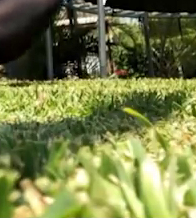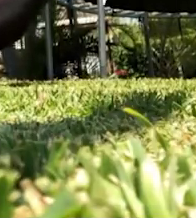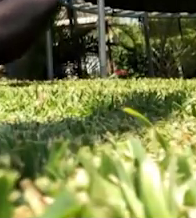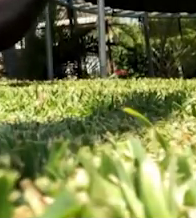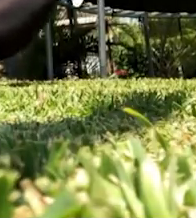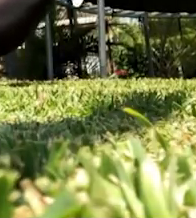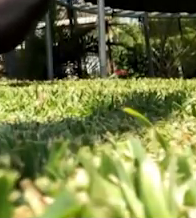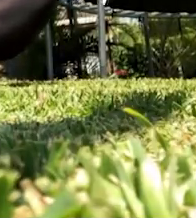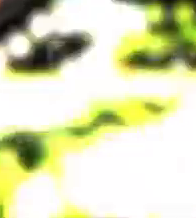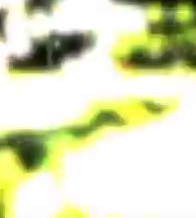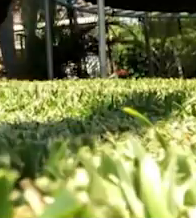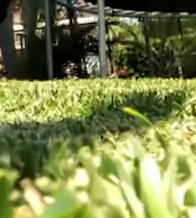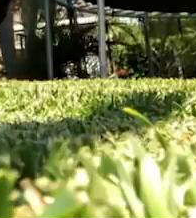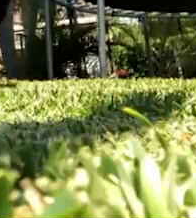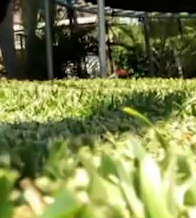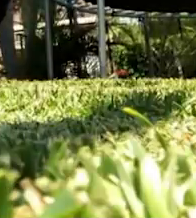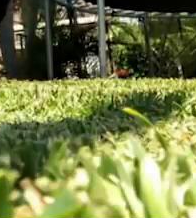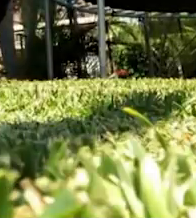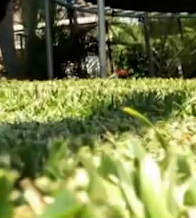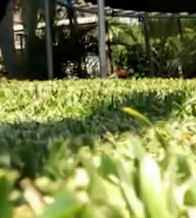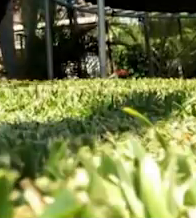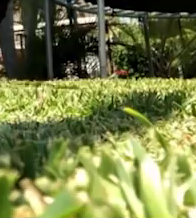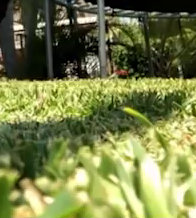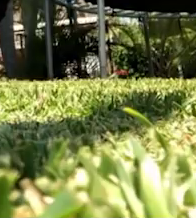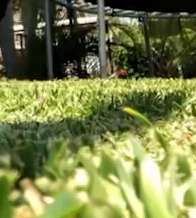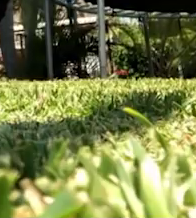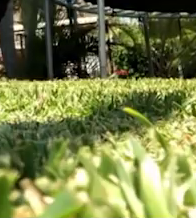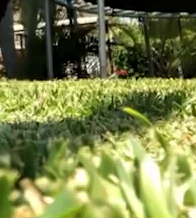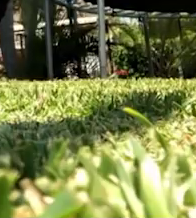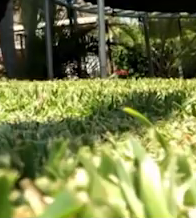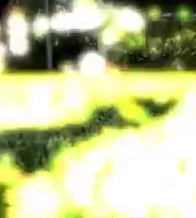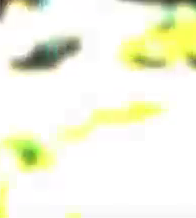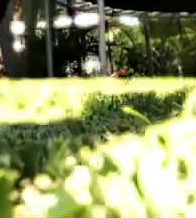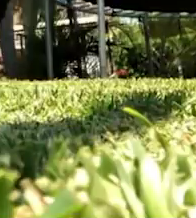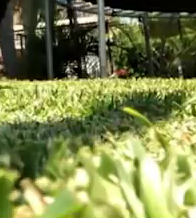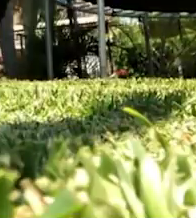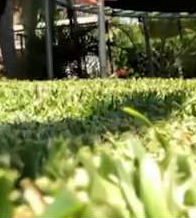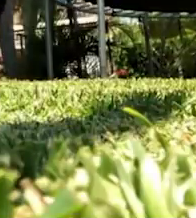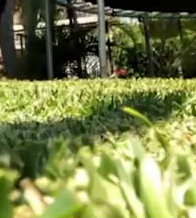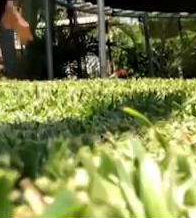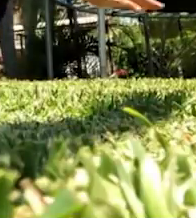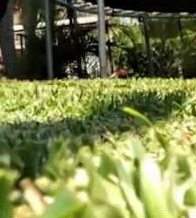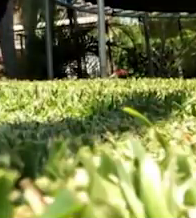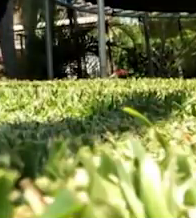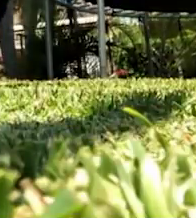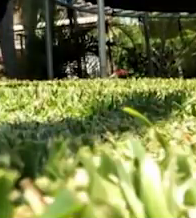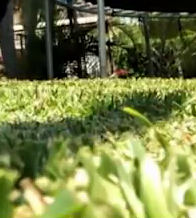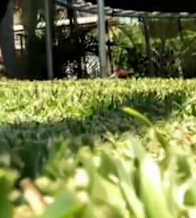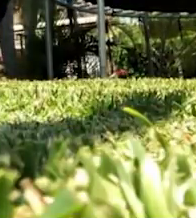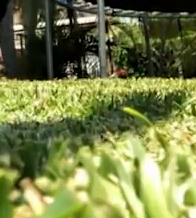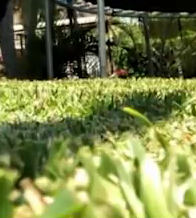a moverlos un poco. Vamos a empezar con este brazo hacia adelante. Ahora el otro brazo